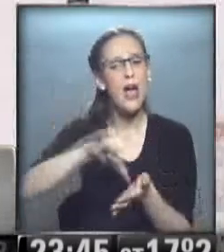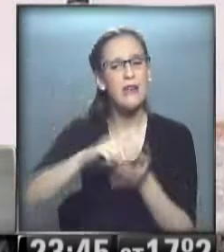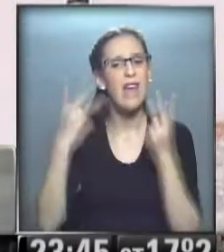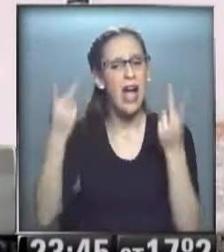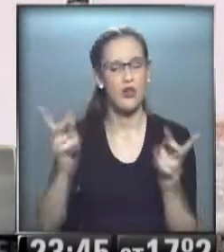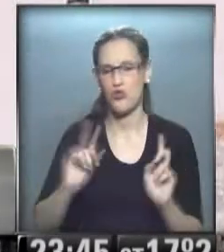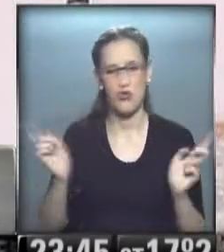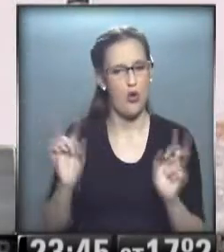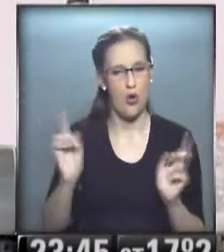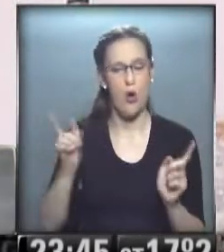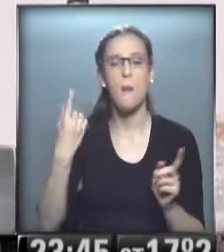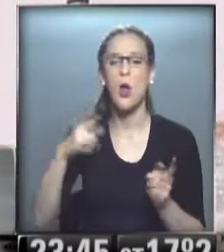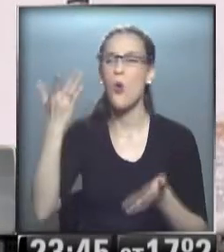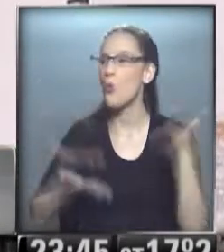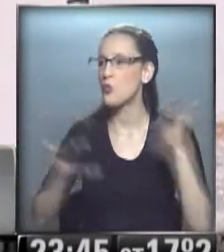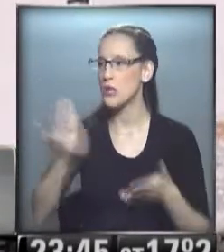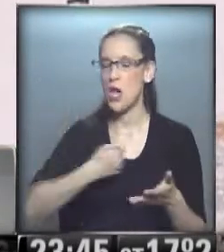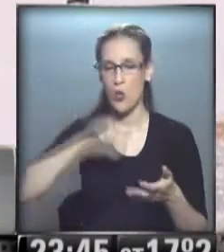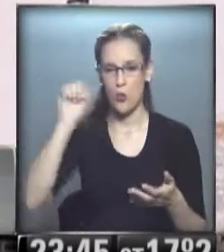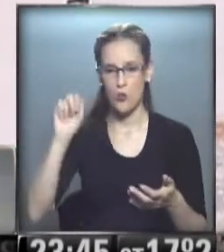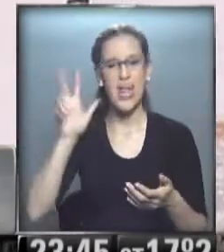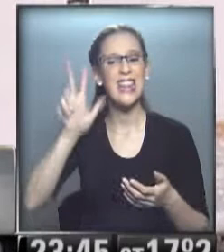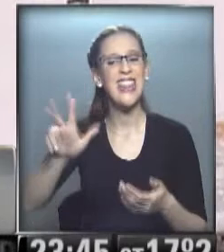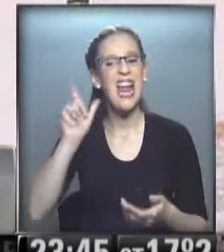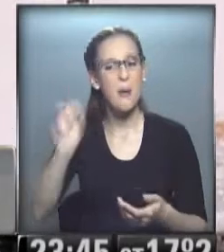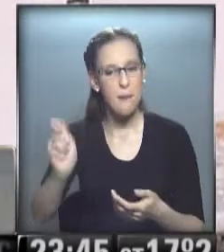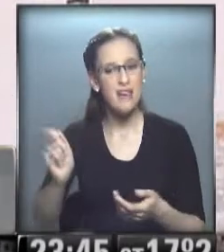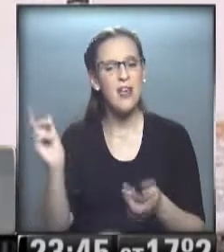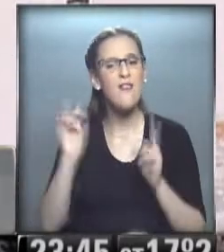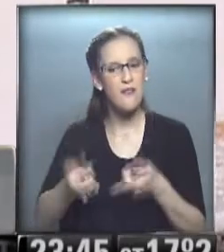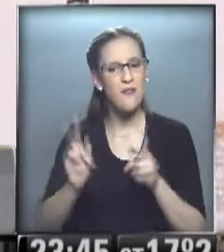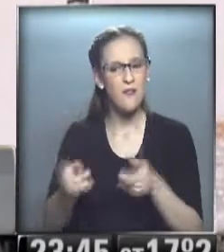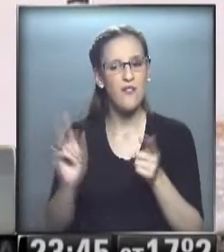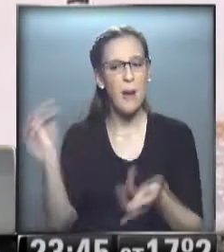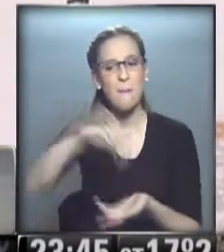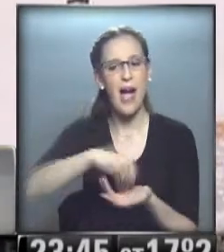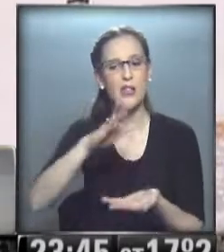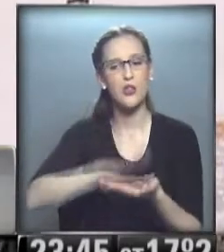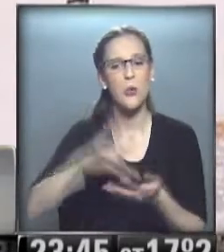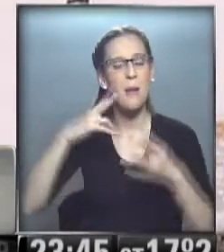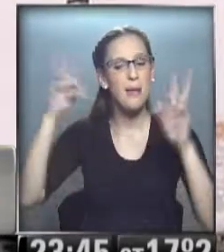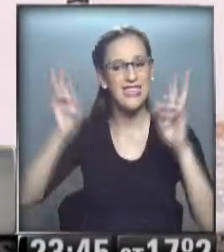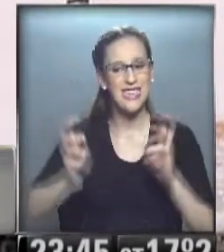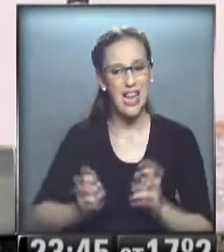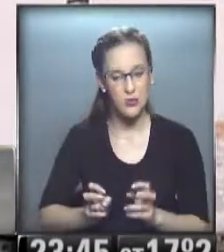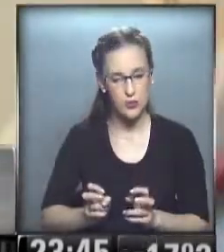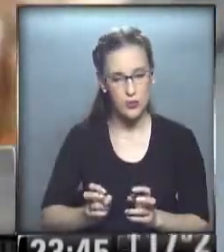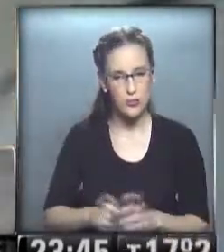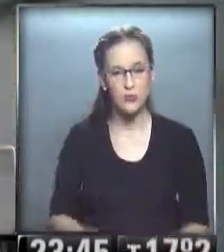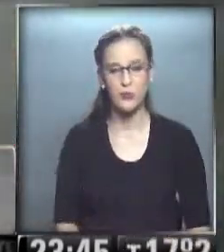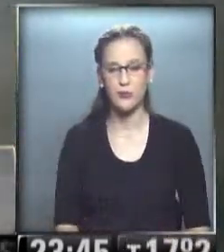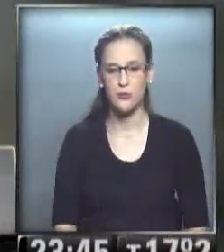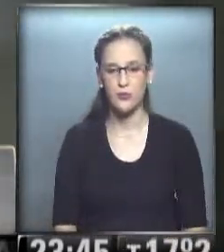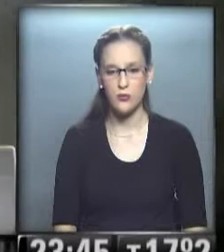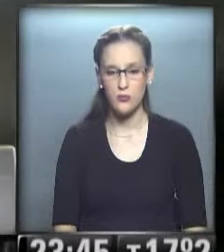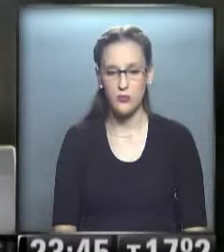la justicia rusa el extender 3 meses más el proceso de investigación que pidió el comité de investigación. Así